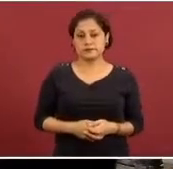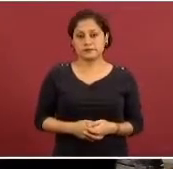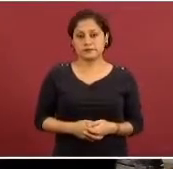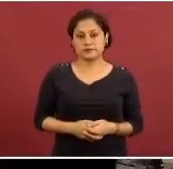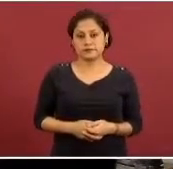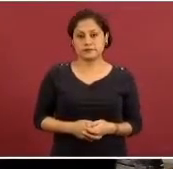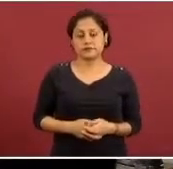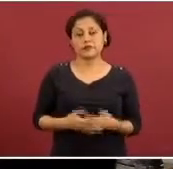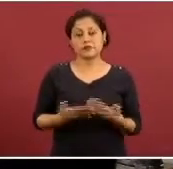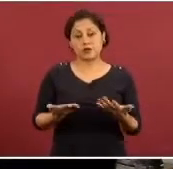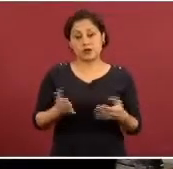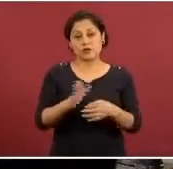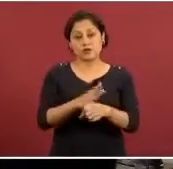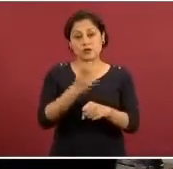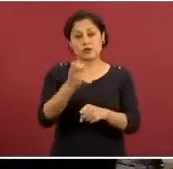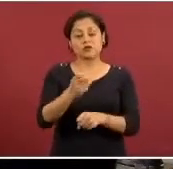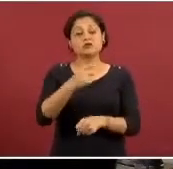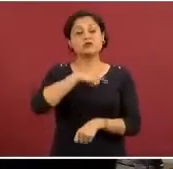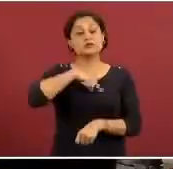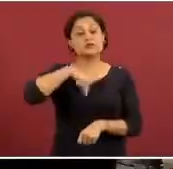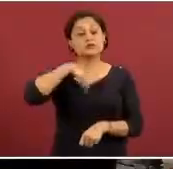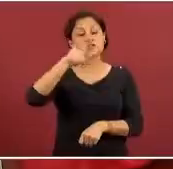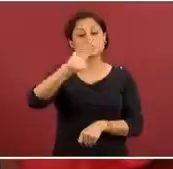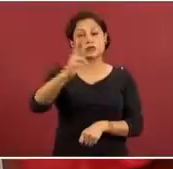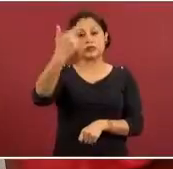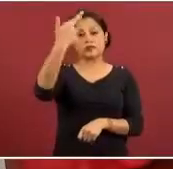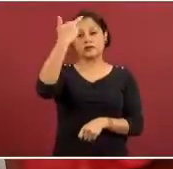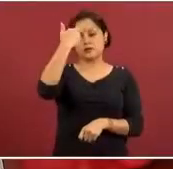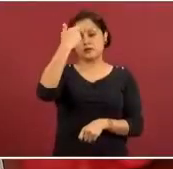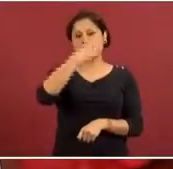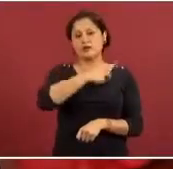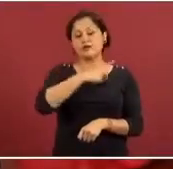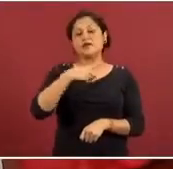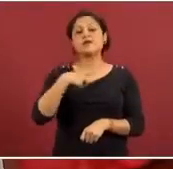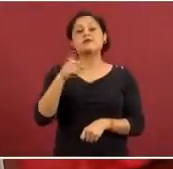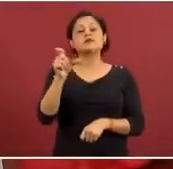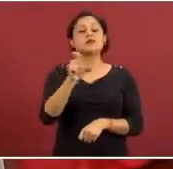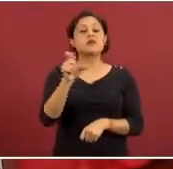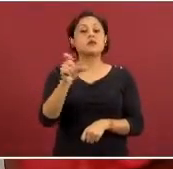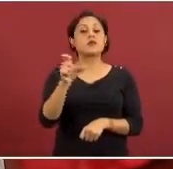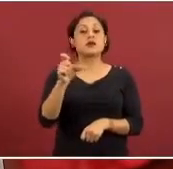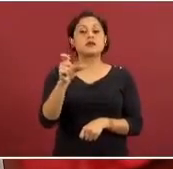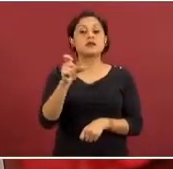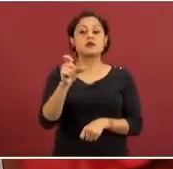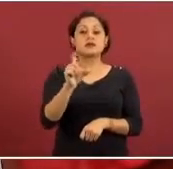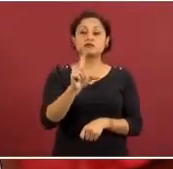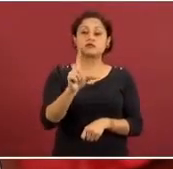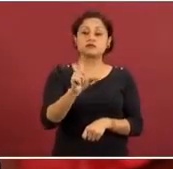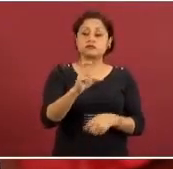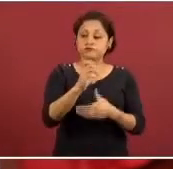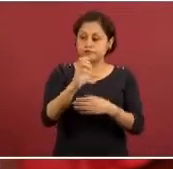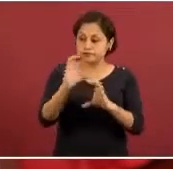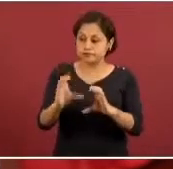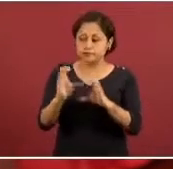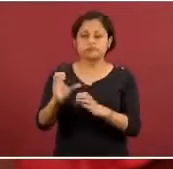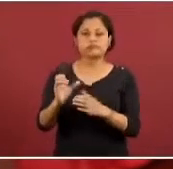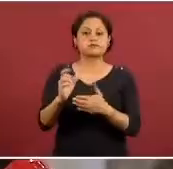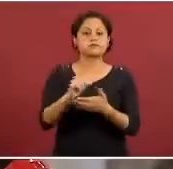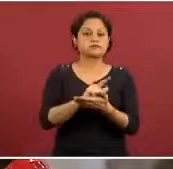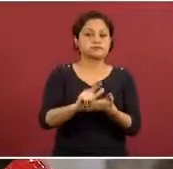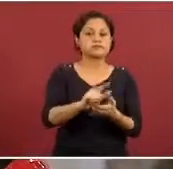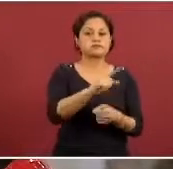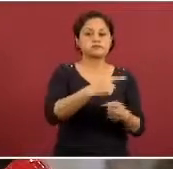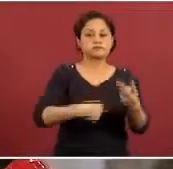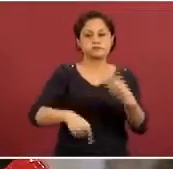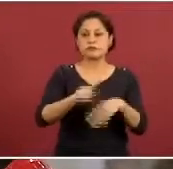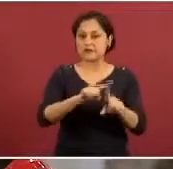Así recordemos que las contingencias pueden detonar tensión, seguramente, reproducir las condiciones de vulnerabilidad de